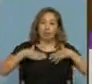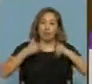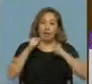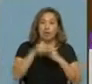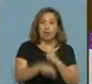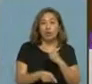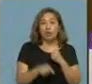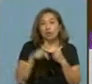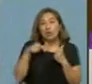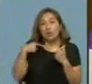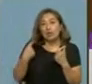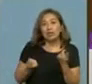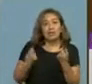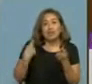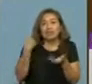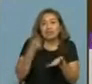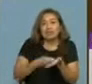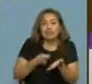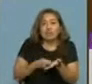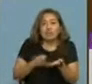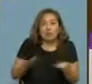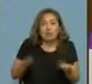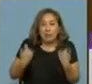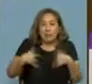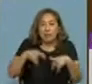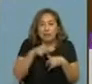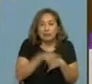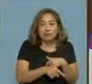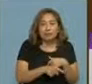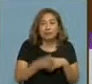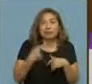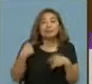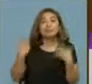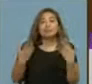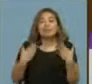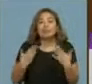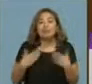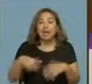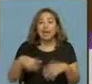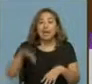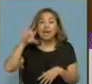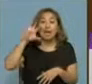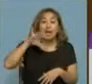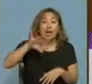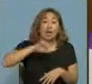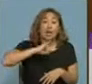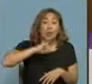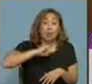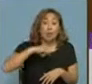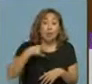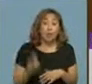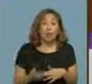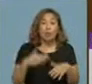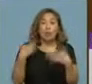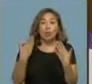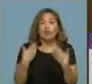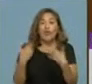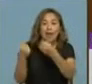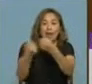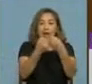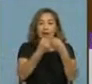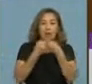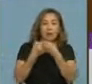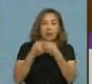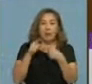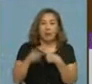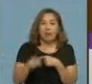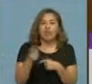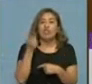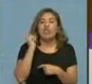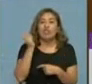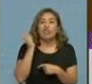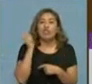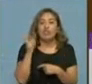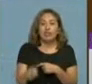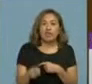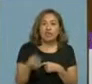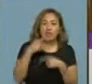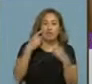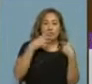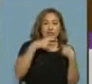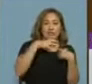con nosotros. Así que bueno, eso nos permite como provincia lograr o los acuerdos que queremos con